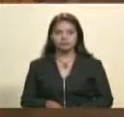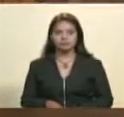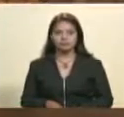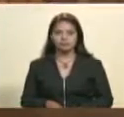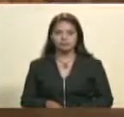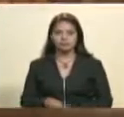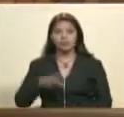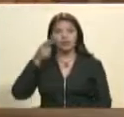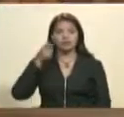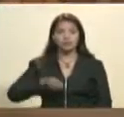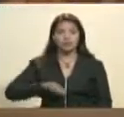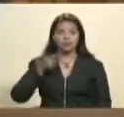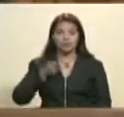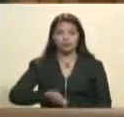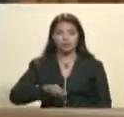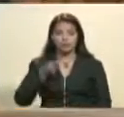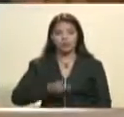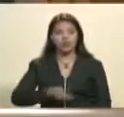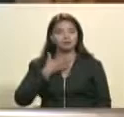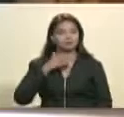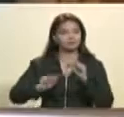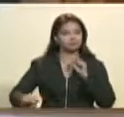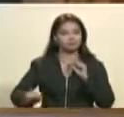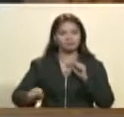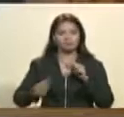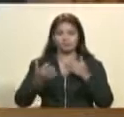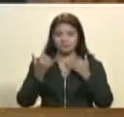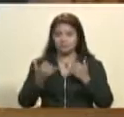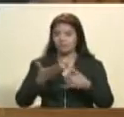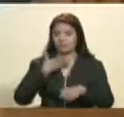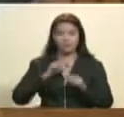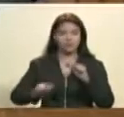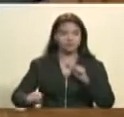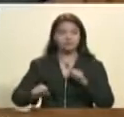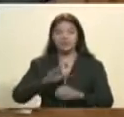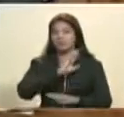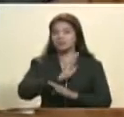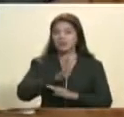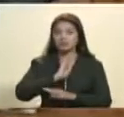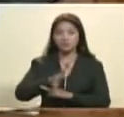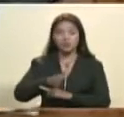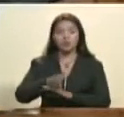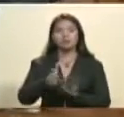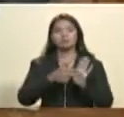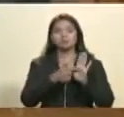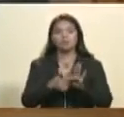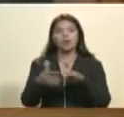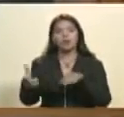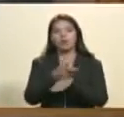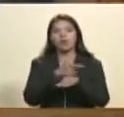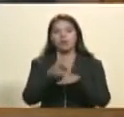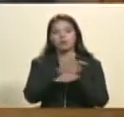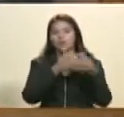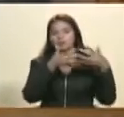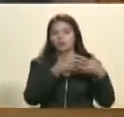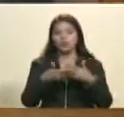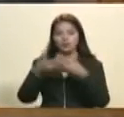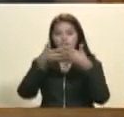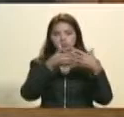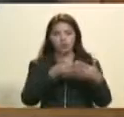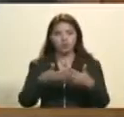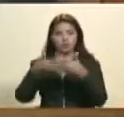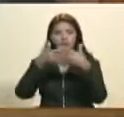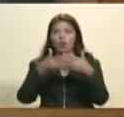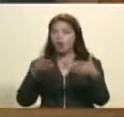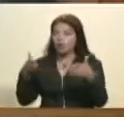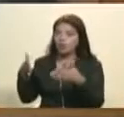El Tribunal Supremo de Justicia rechaza categóricamente las sanciones emitidas por el gobierno de los Estados Unidos